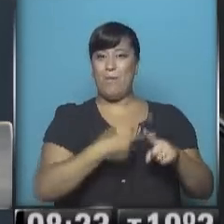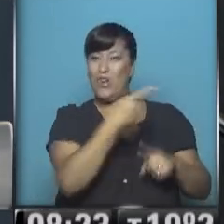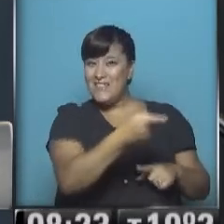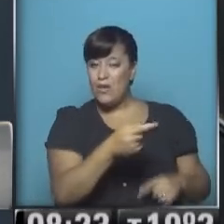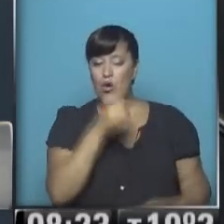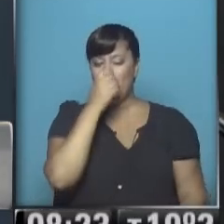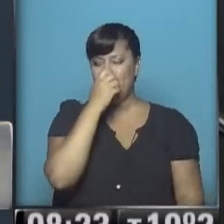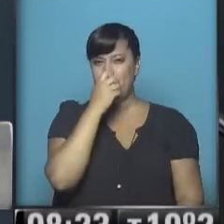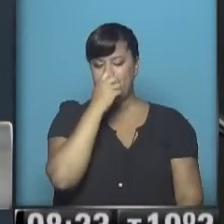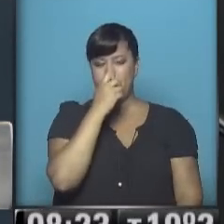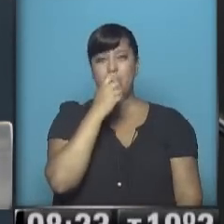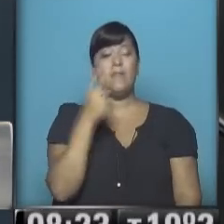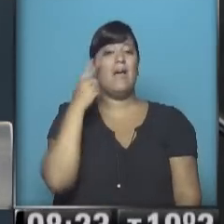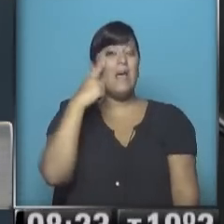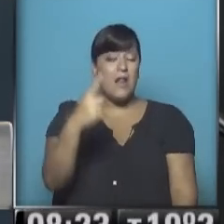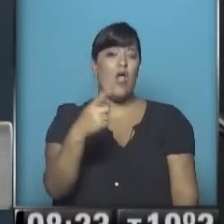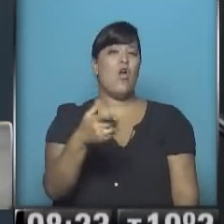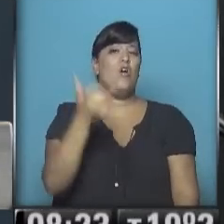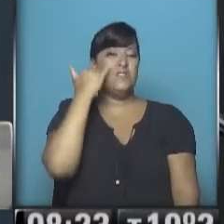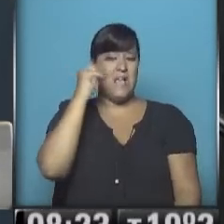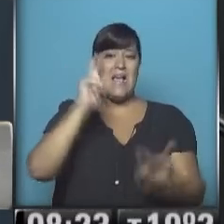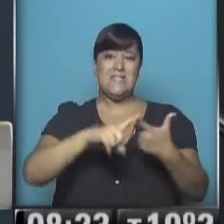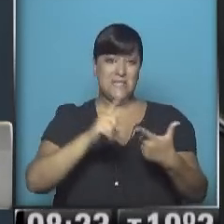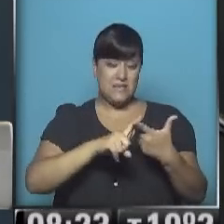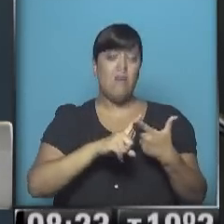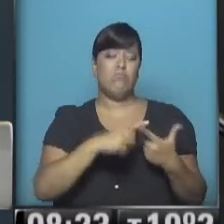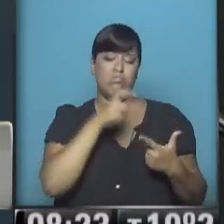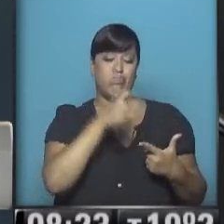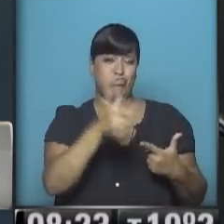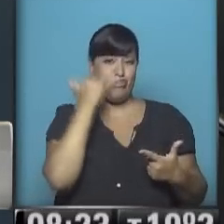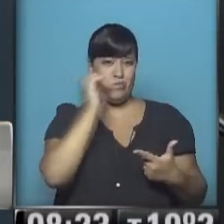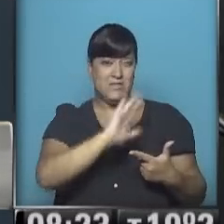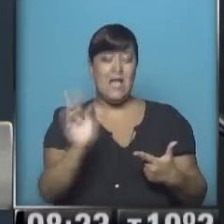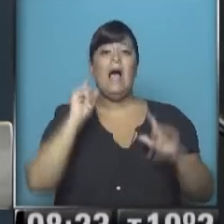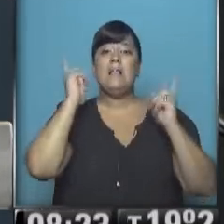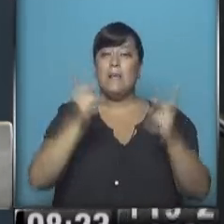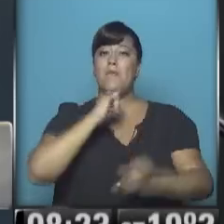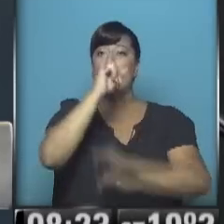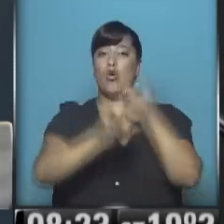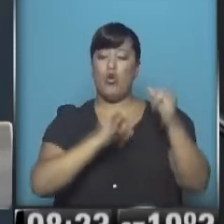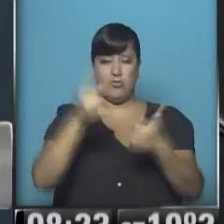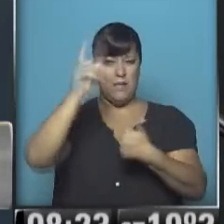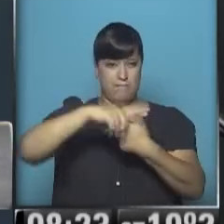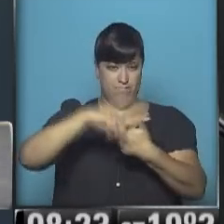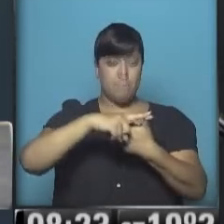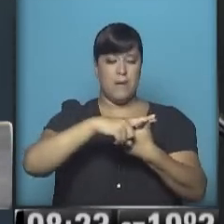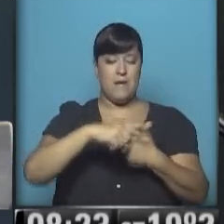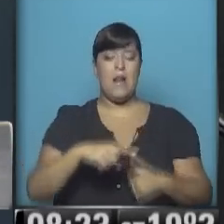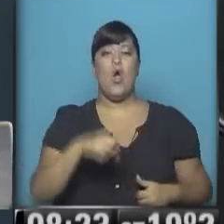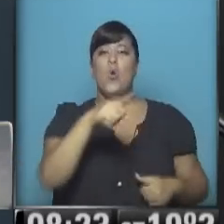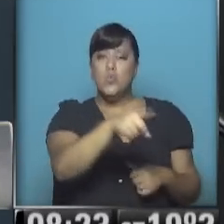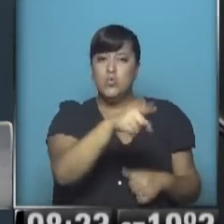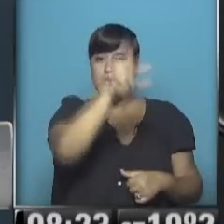he respondido a la segunda parte de su pregunta y también afirmar enfáticamente respecto a la primera usted